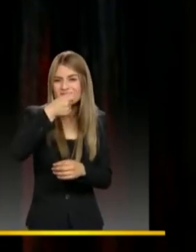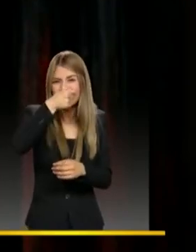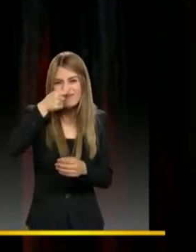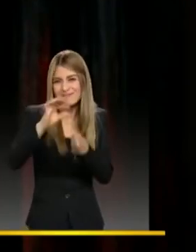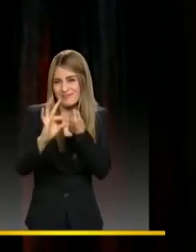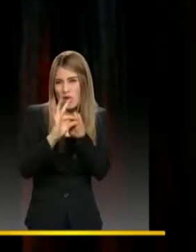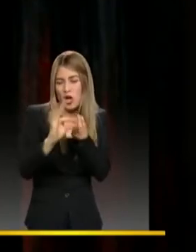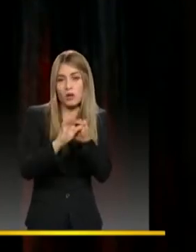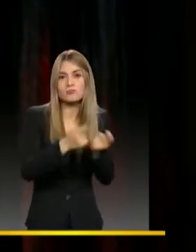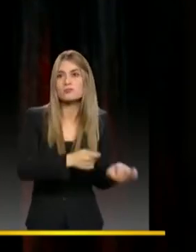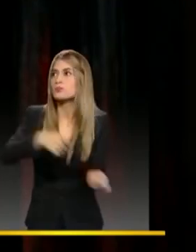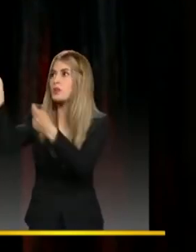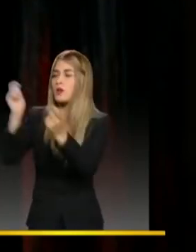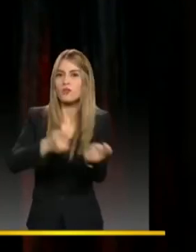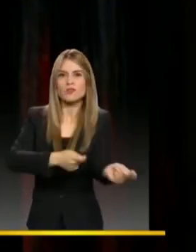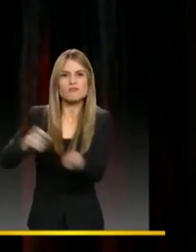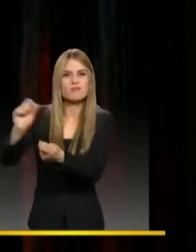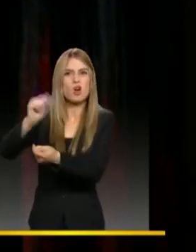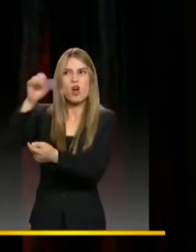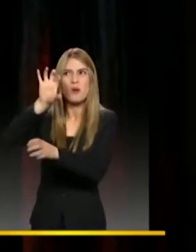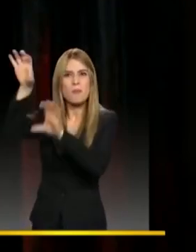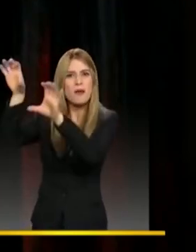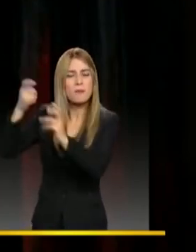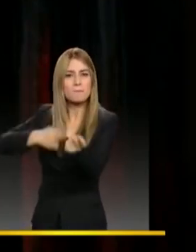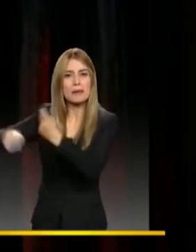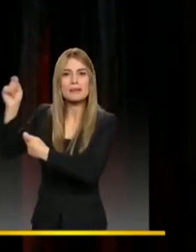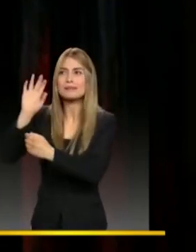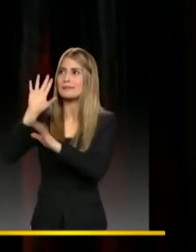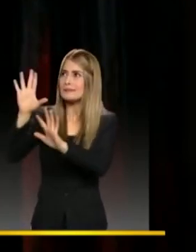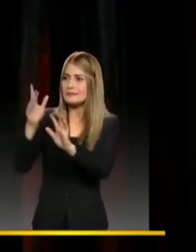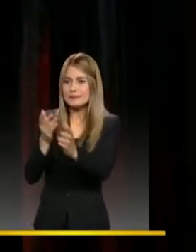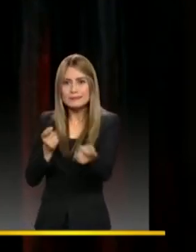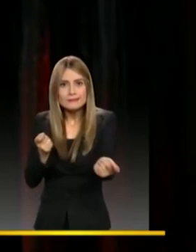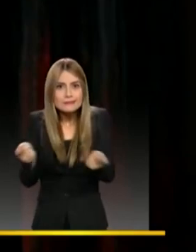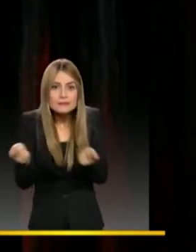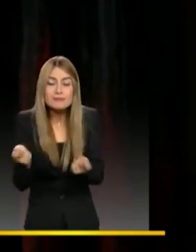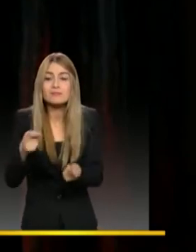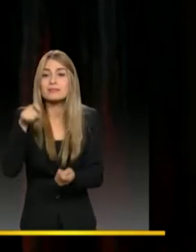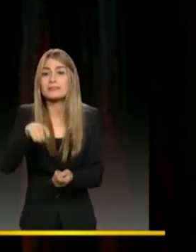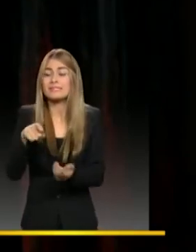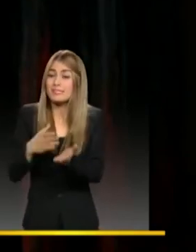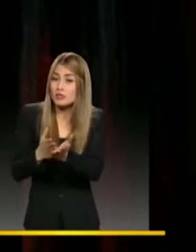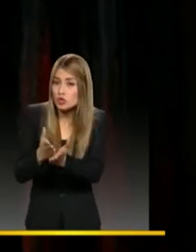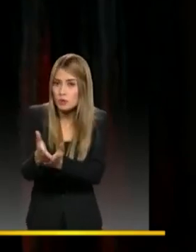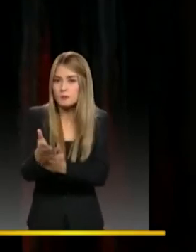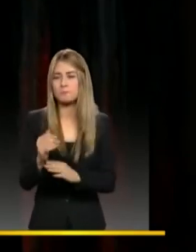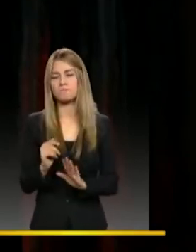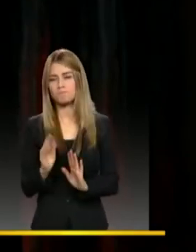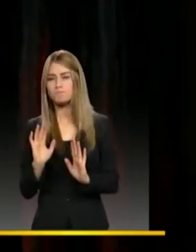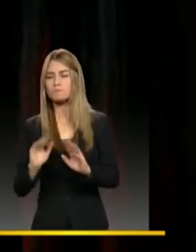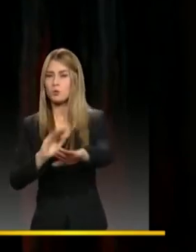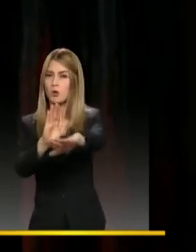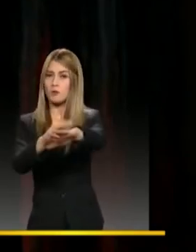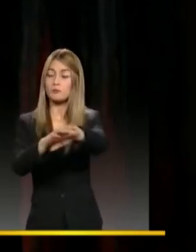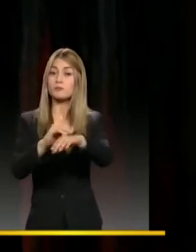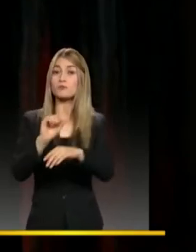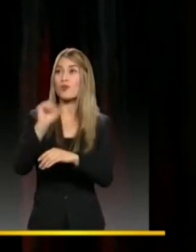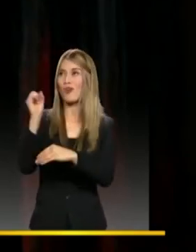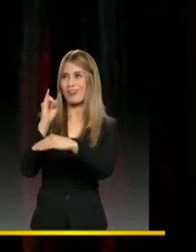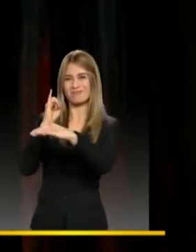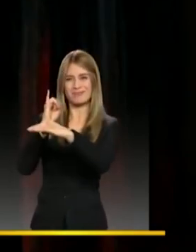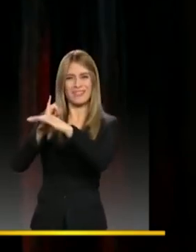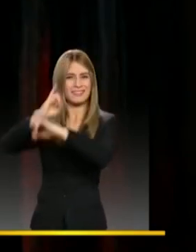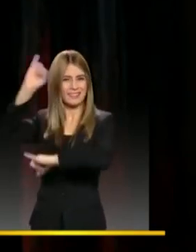La confianza en Colombia se mantiene. Tanto los analistas como los organismos